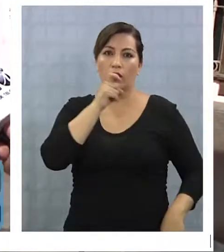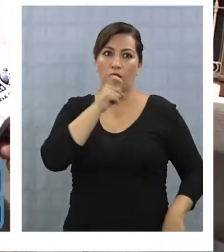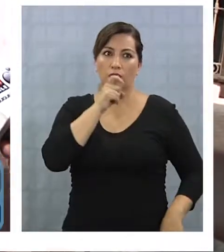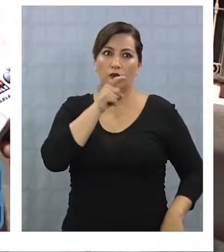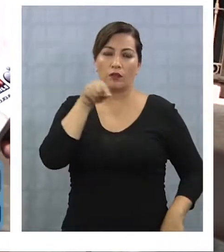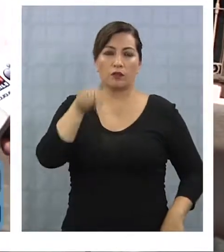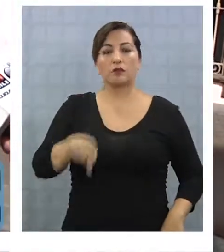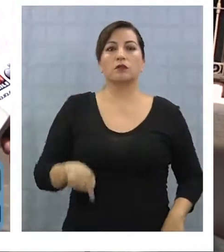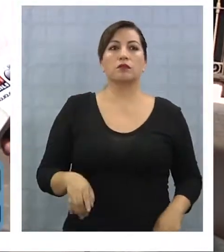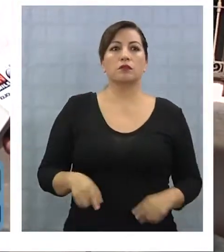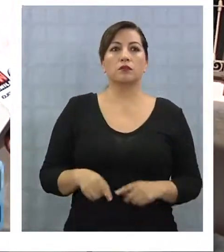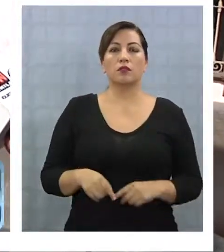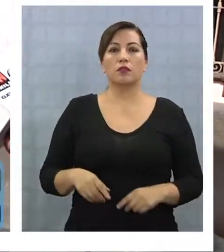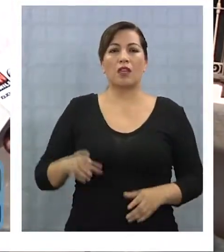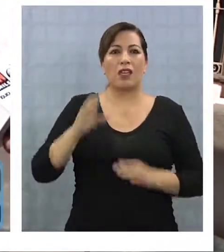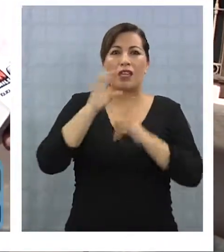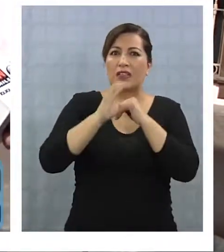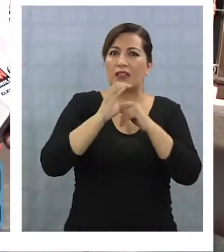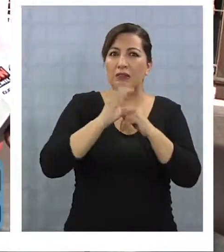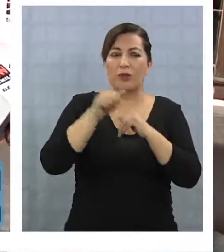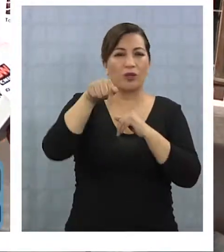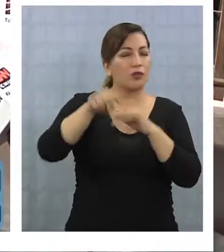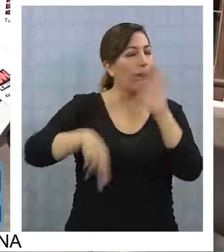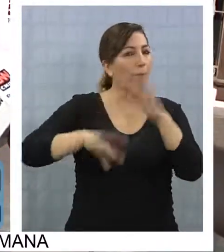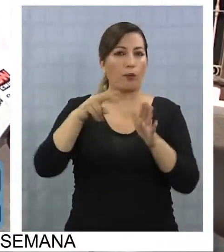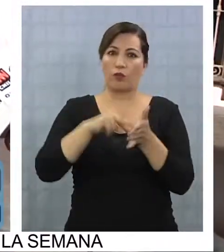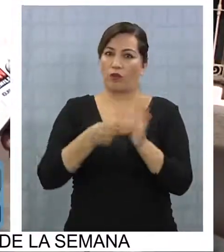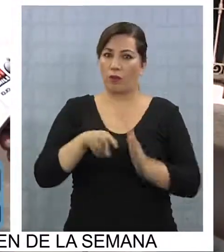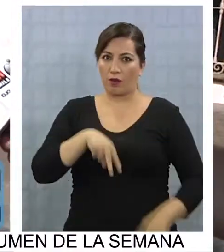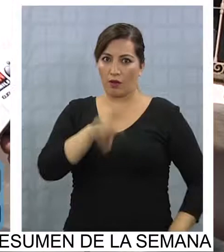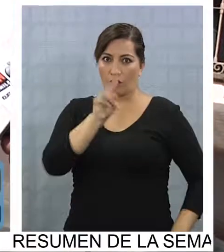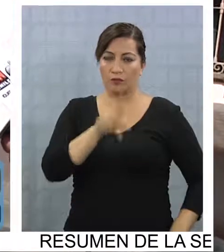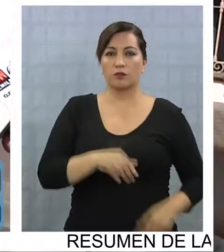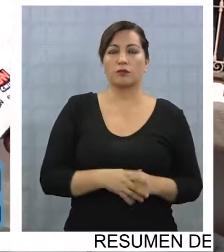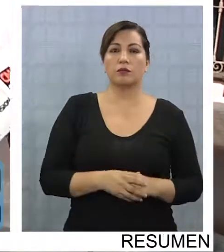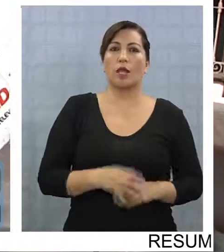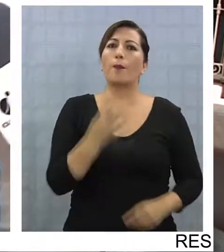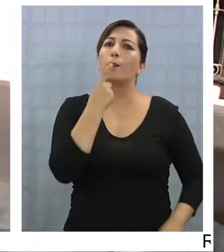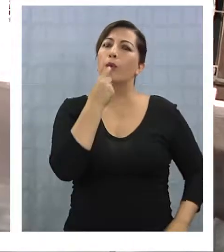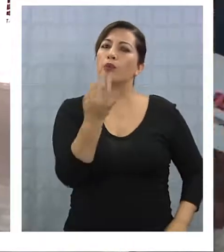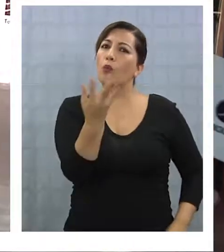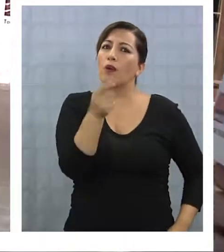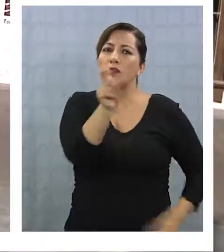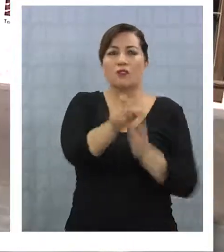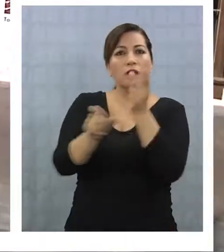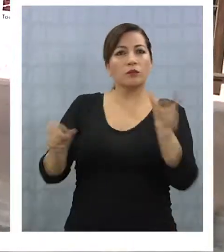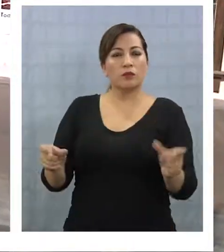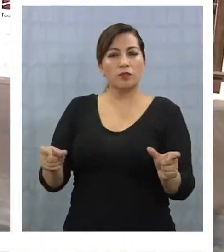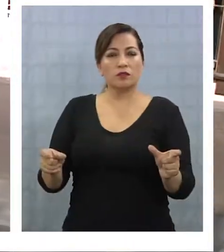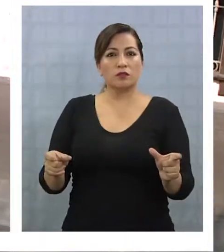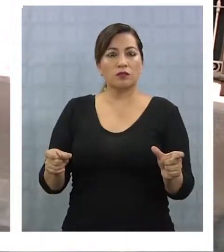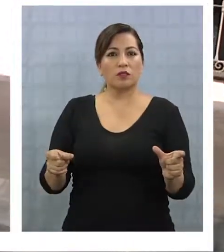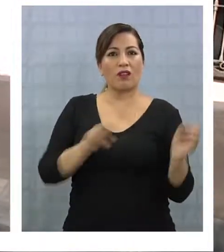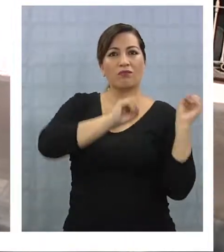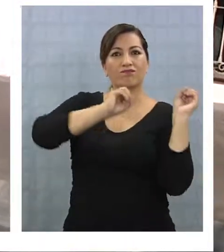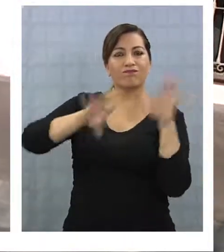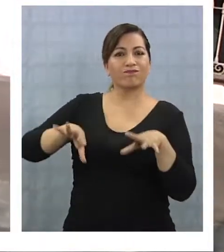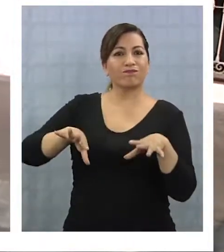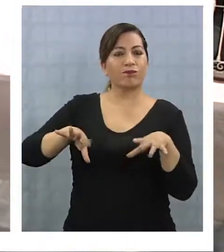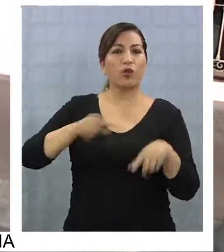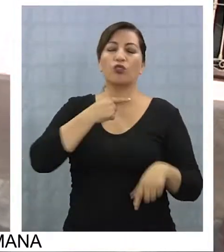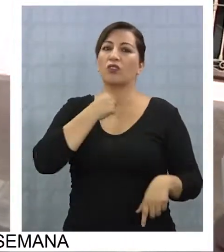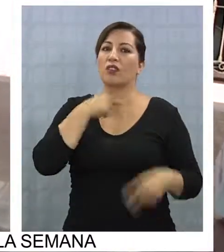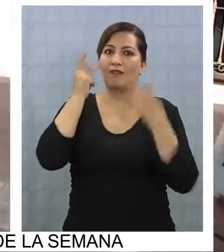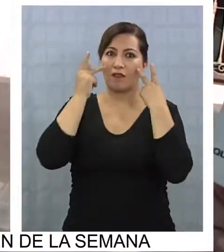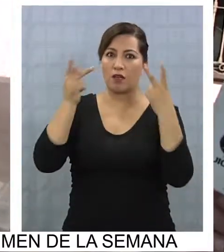Roja, puesto que para llegar a la laguna pasamos por Camiña y es una de las zonas más afectadas aquí en el norte. ¿Cuántas personas aproximadamente han dejado